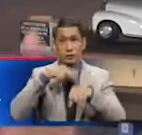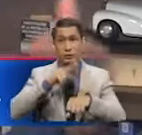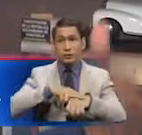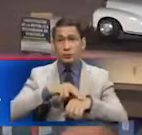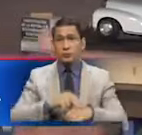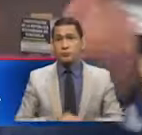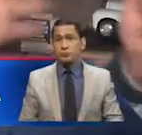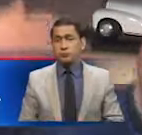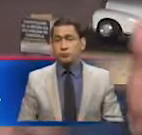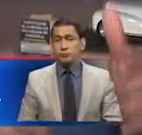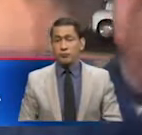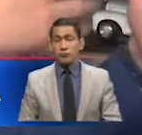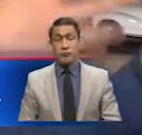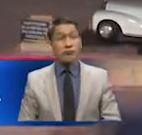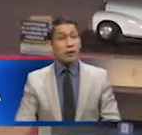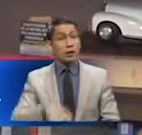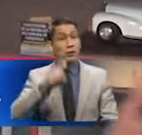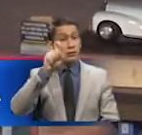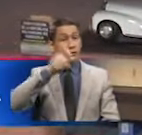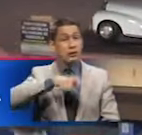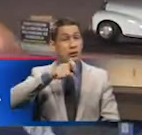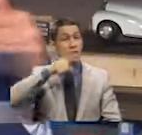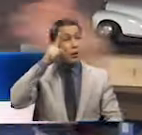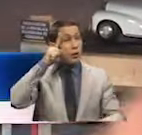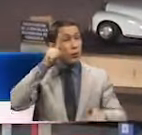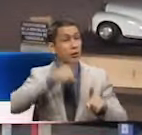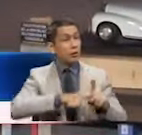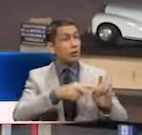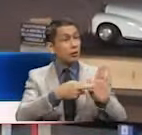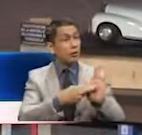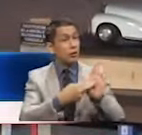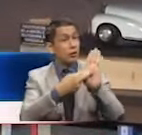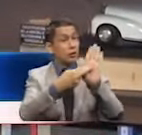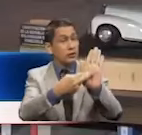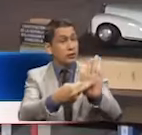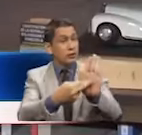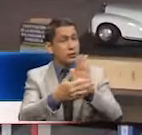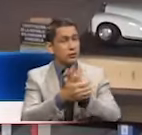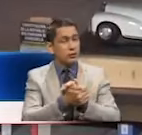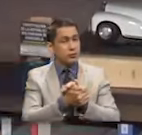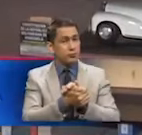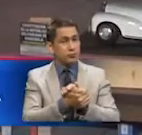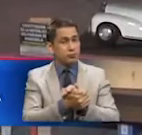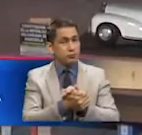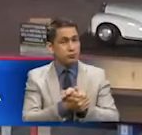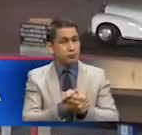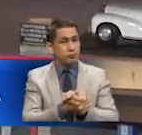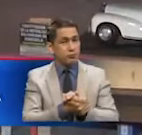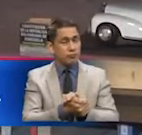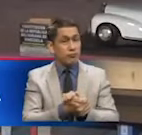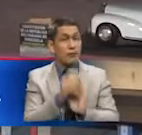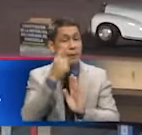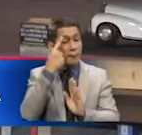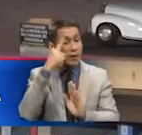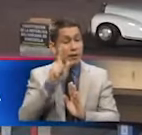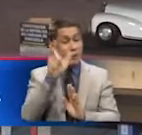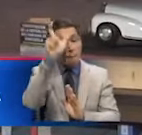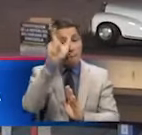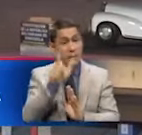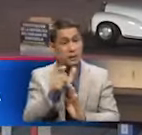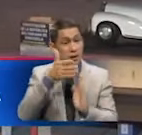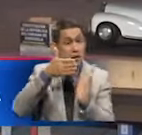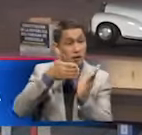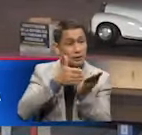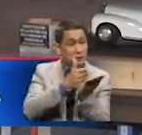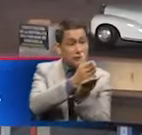sea, ni requisitos que se constituyan en trabas para imposibilitar el acceso de un paciente a ese procedimiento, pero